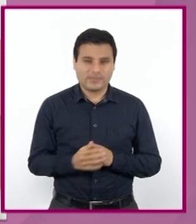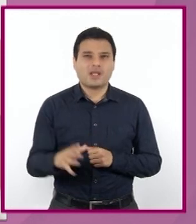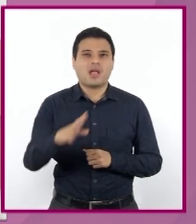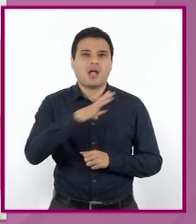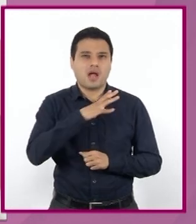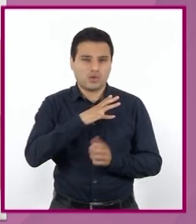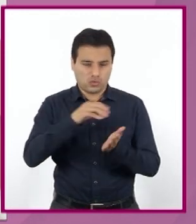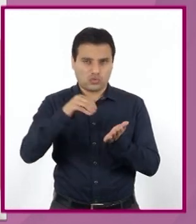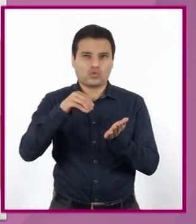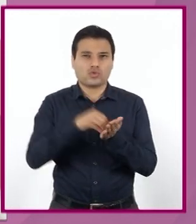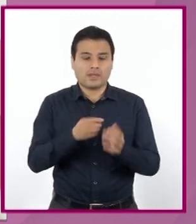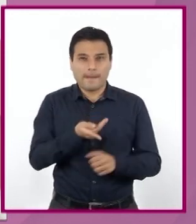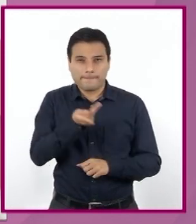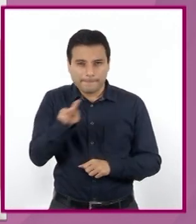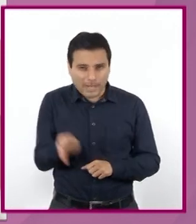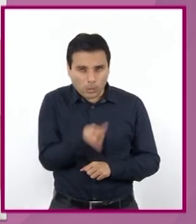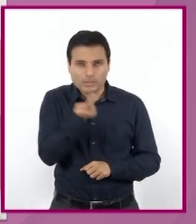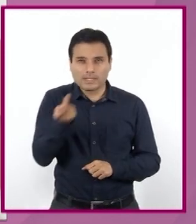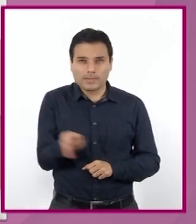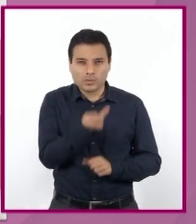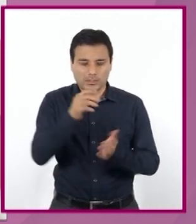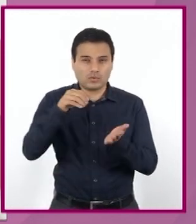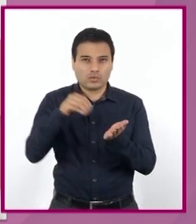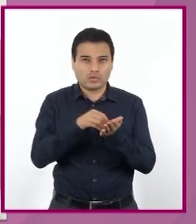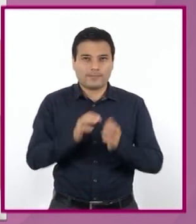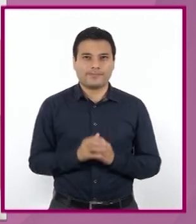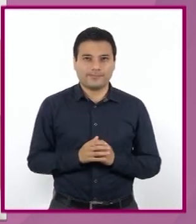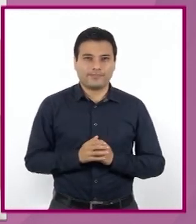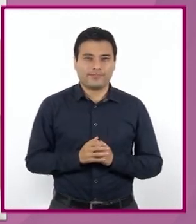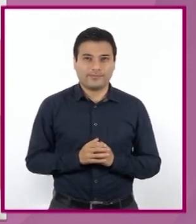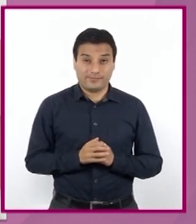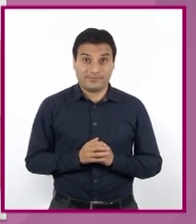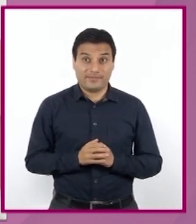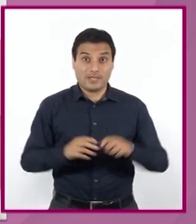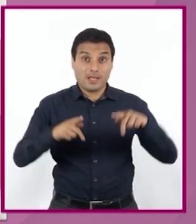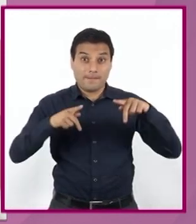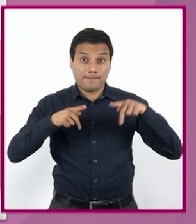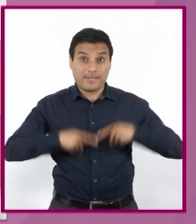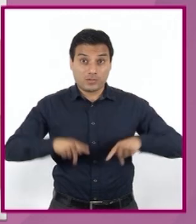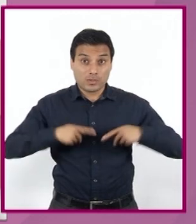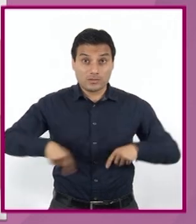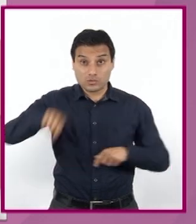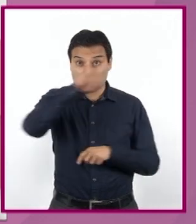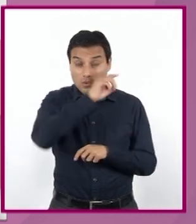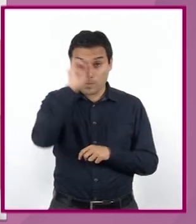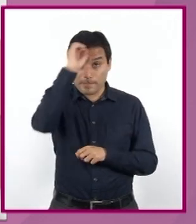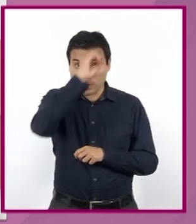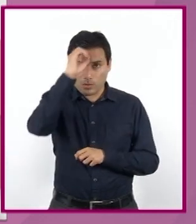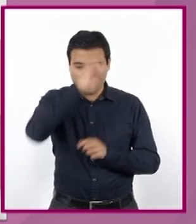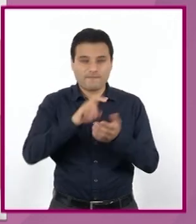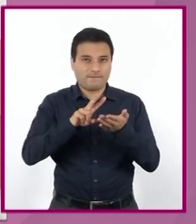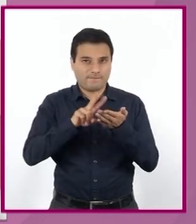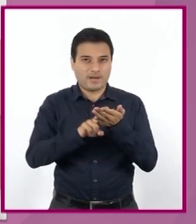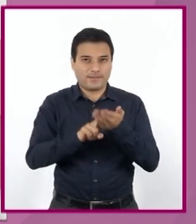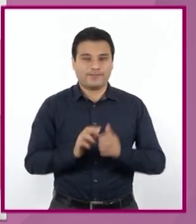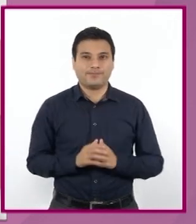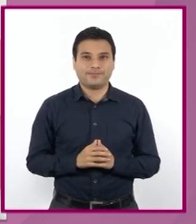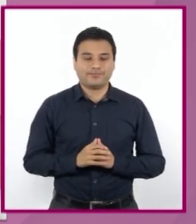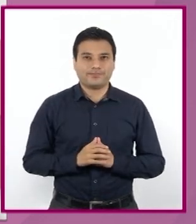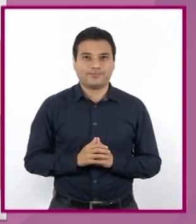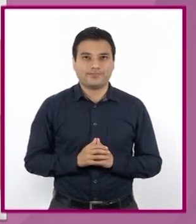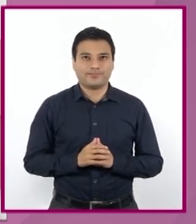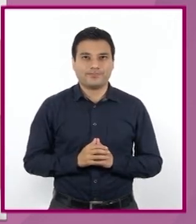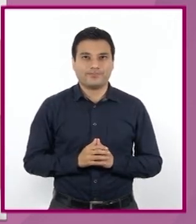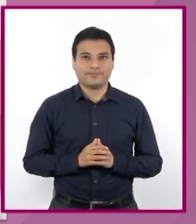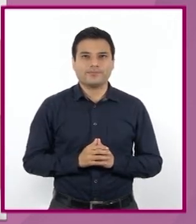escuchando las mismas preguntas y que en ese canto universal tu voz también cuenta. ¿A ti, qué